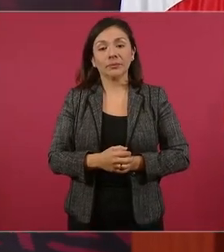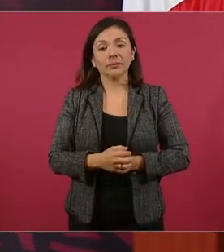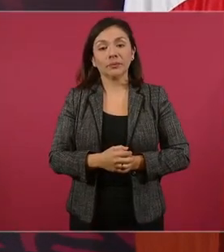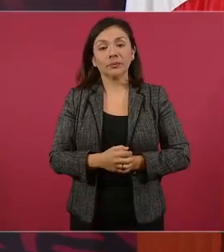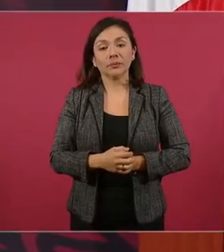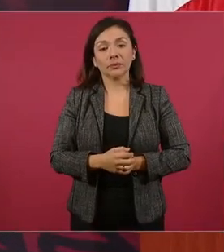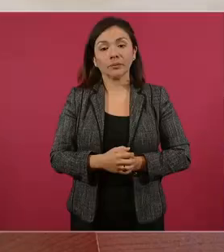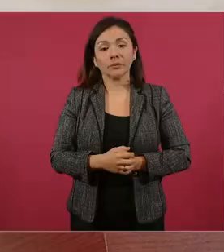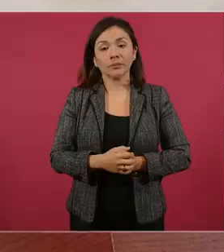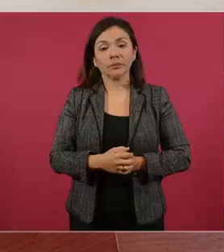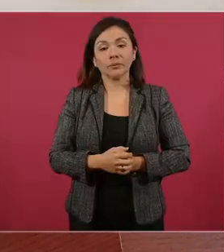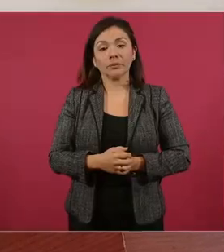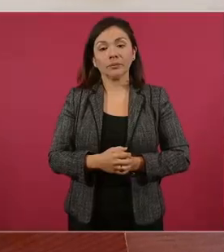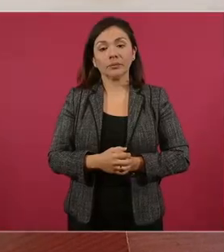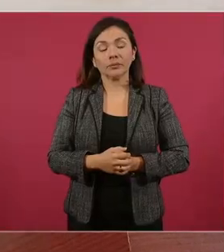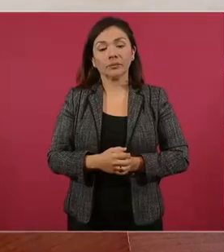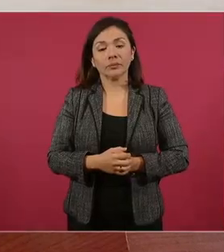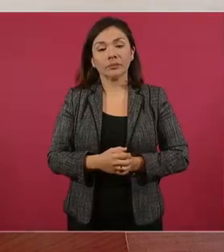Pero